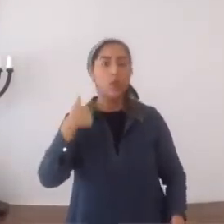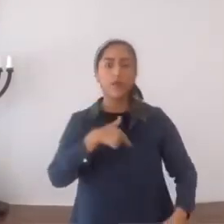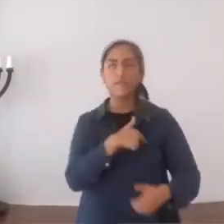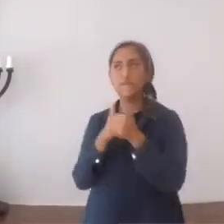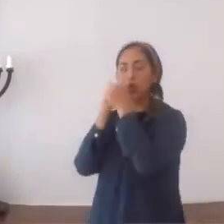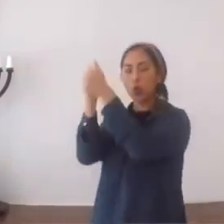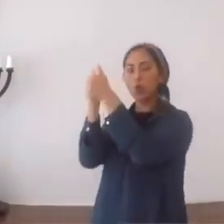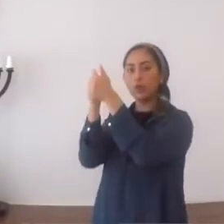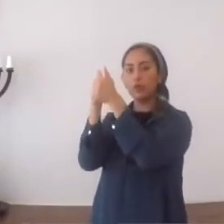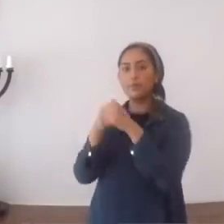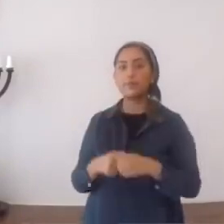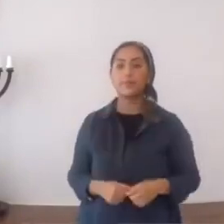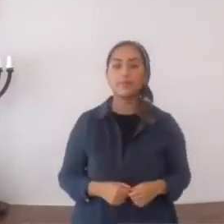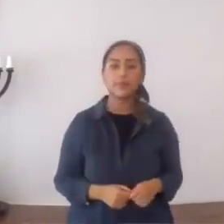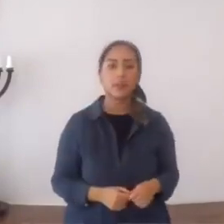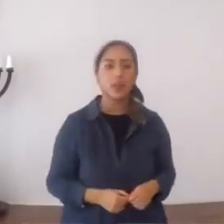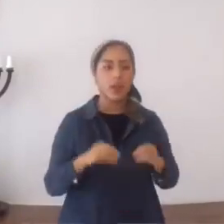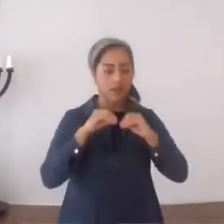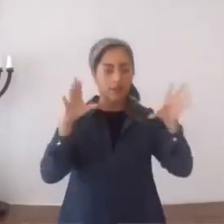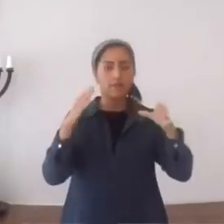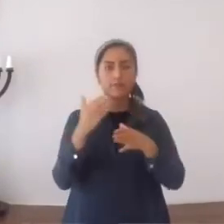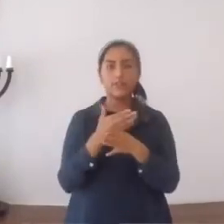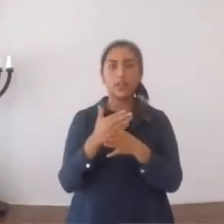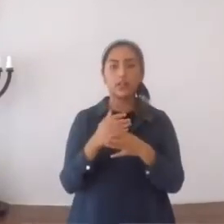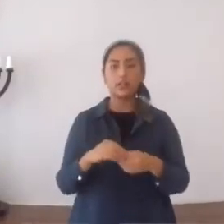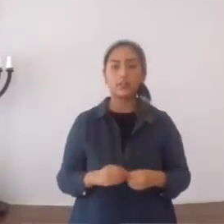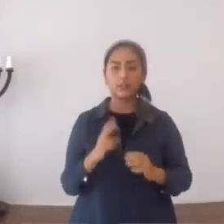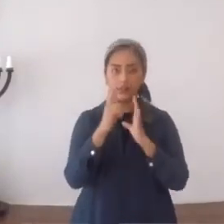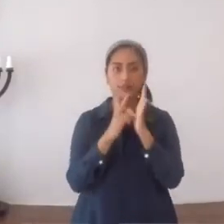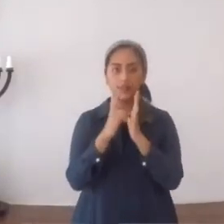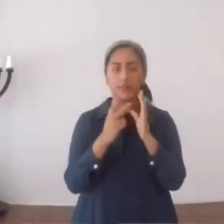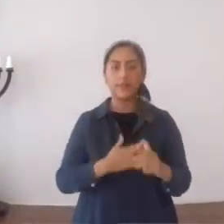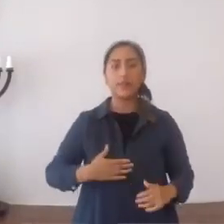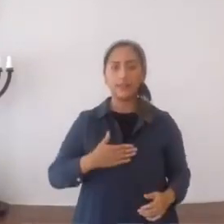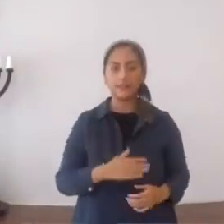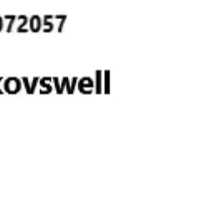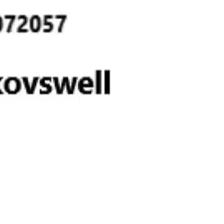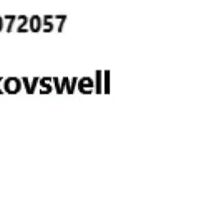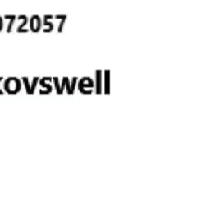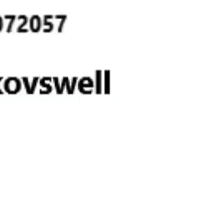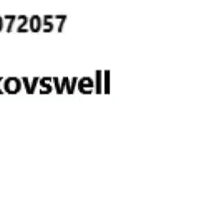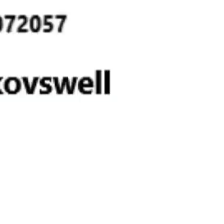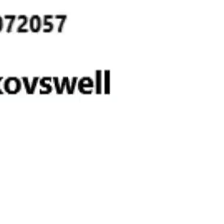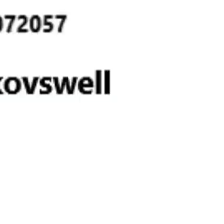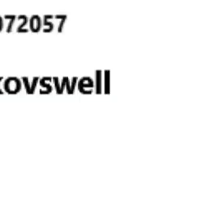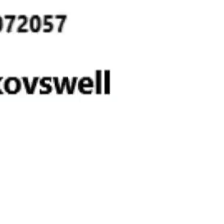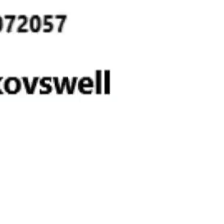y le seguimos. Comparte este video. Shalom.